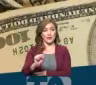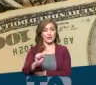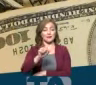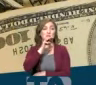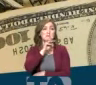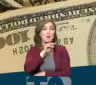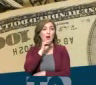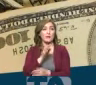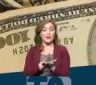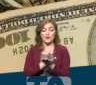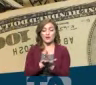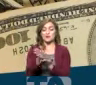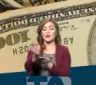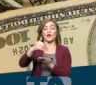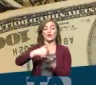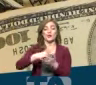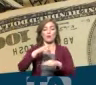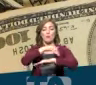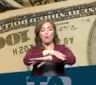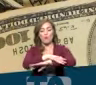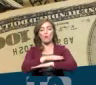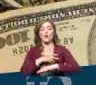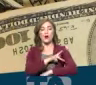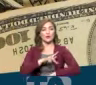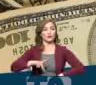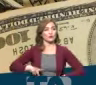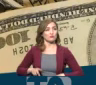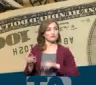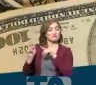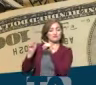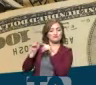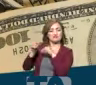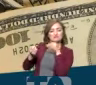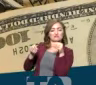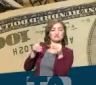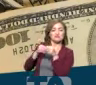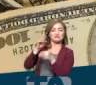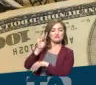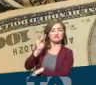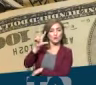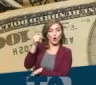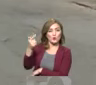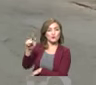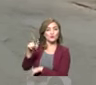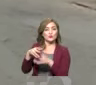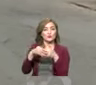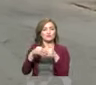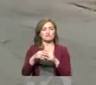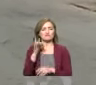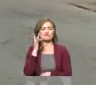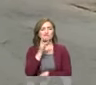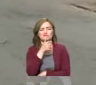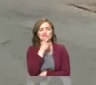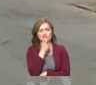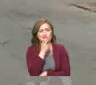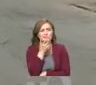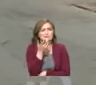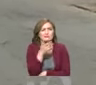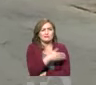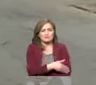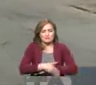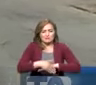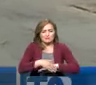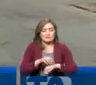hizo el acceso al puerto, el redondel Imperio Colisa, donde se gastó 83 millones de dólares. Lo que llama la atención es que la vía no